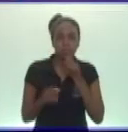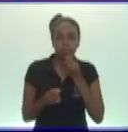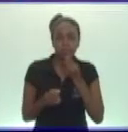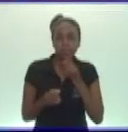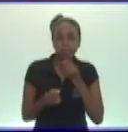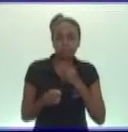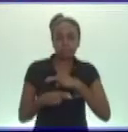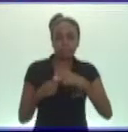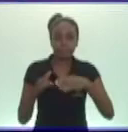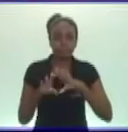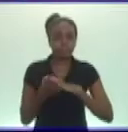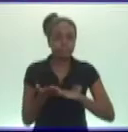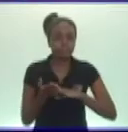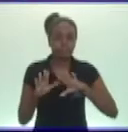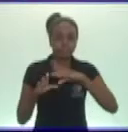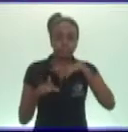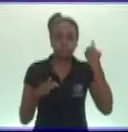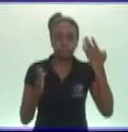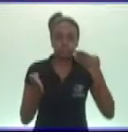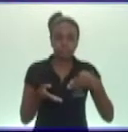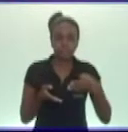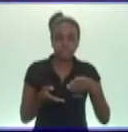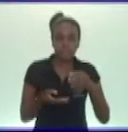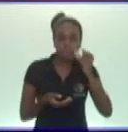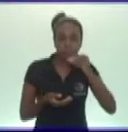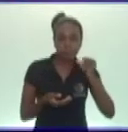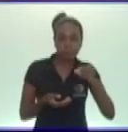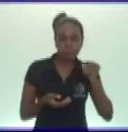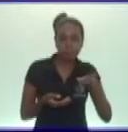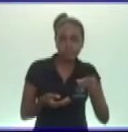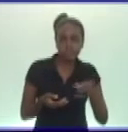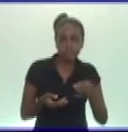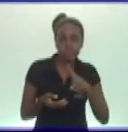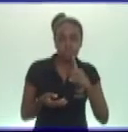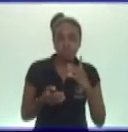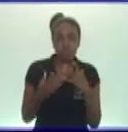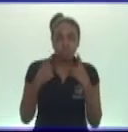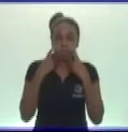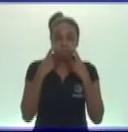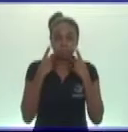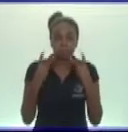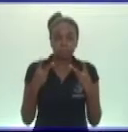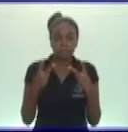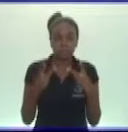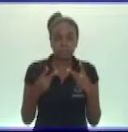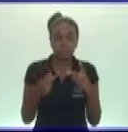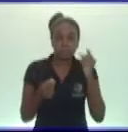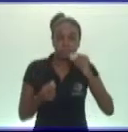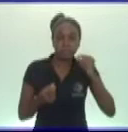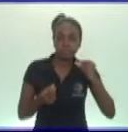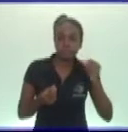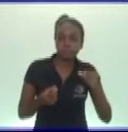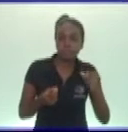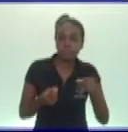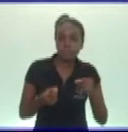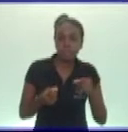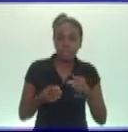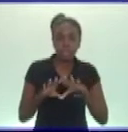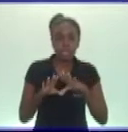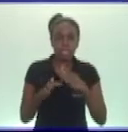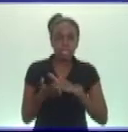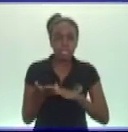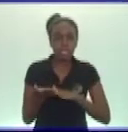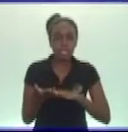sucumbió. Un personaje que no vive, es decir, que vegeta, un personaje que su existencia fue gris y rutinaria y lo